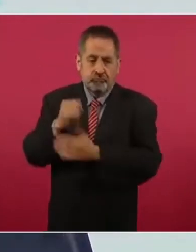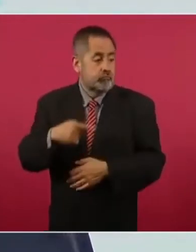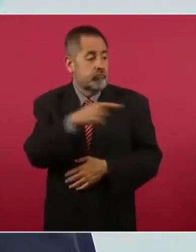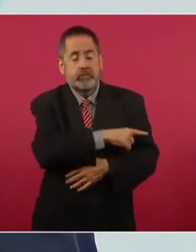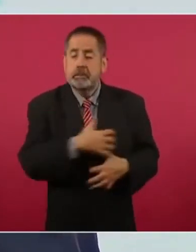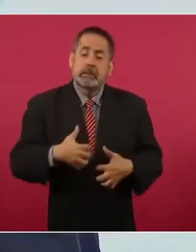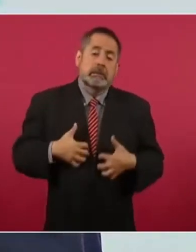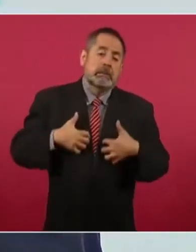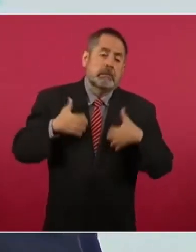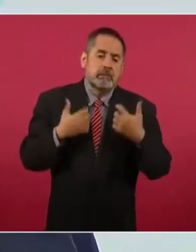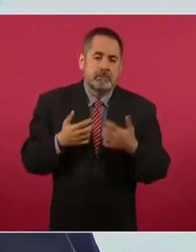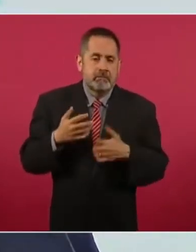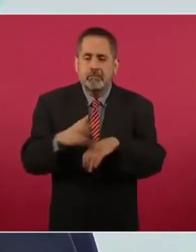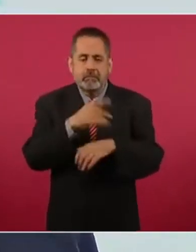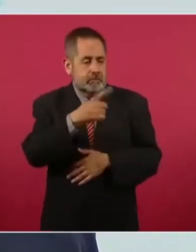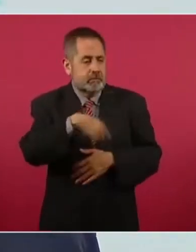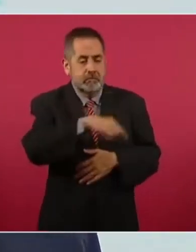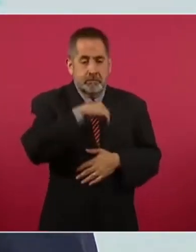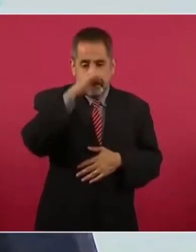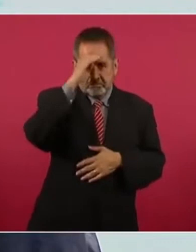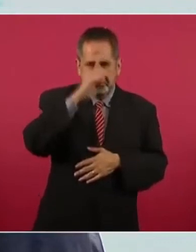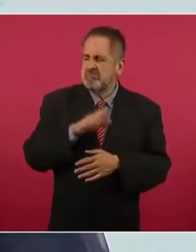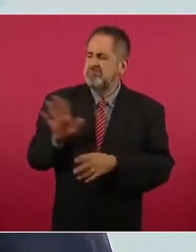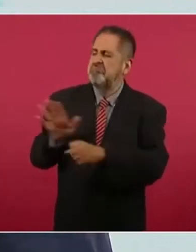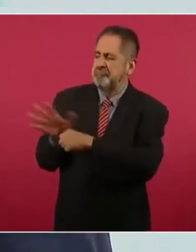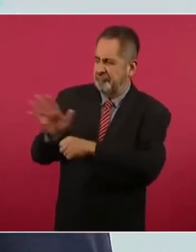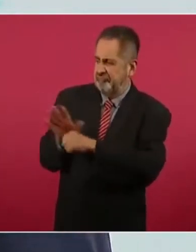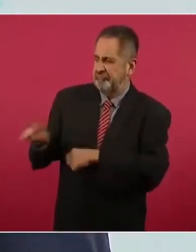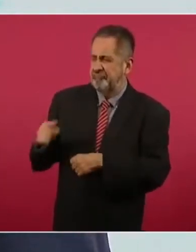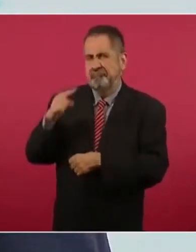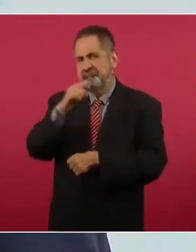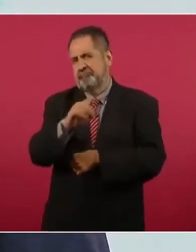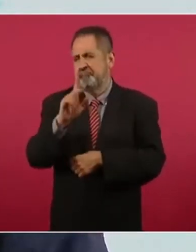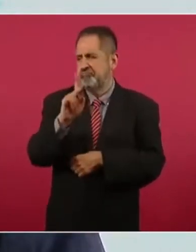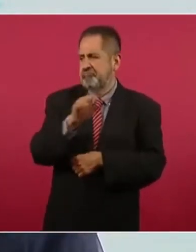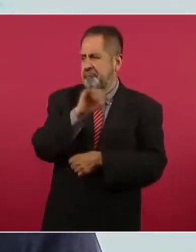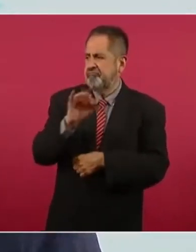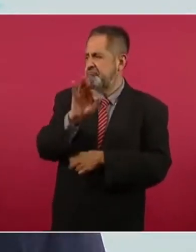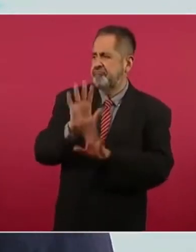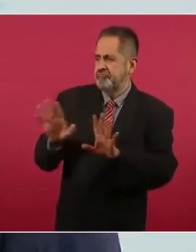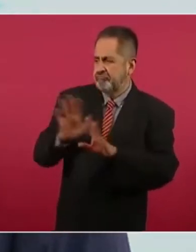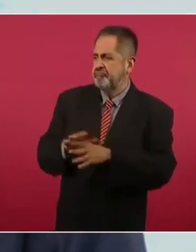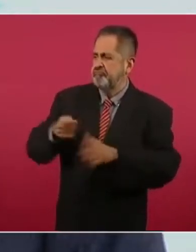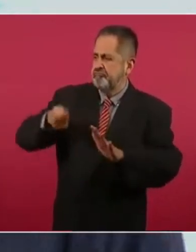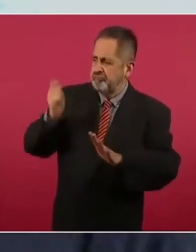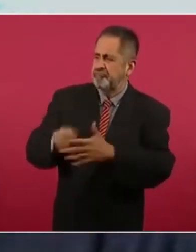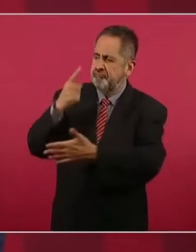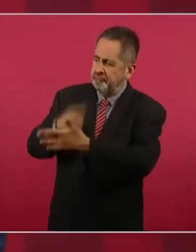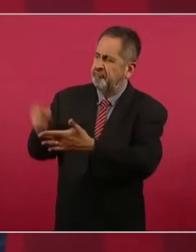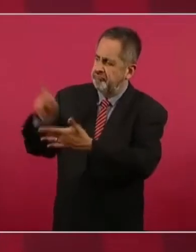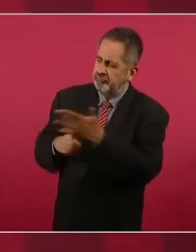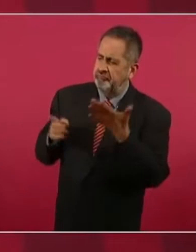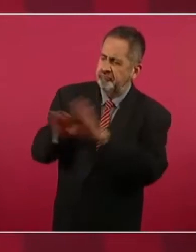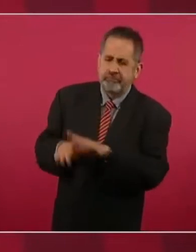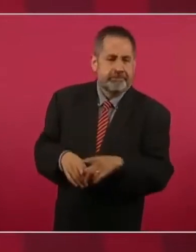porque ellos pensaban que en el Poder Judicial se iban a revertir medidas